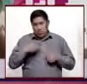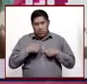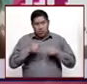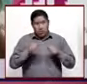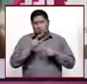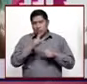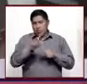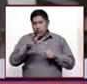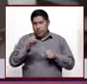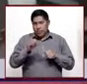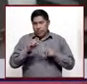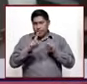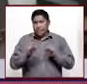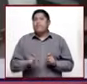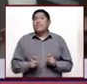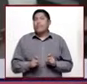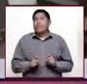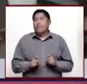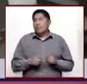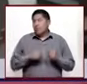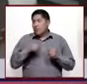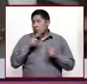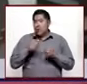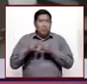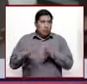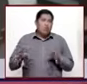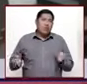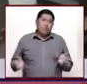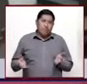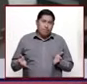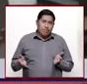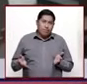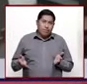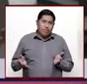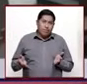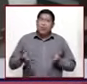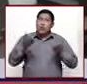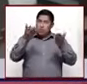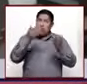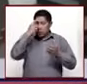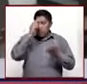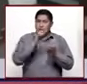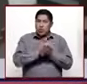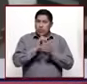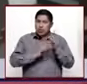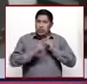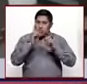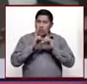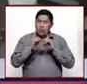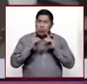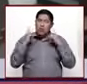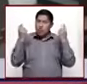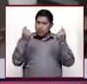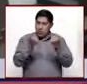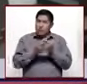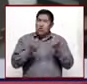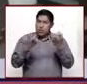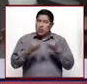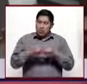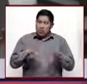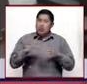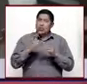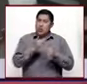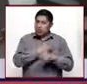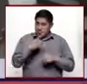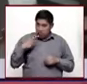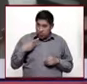los 130? De los que pierden. ¿Y ustedes creen que algún departamento va a querer perder un diputado?